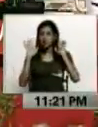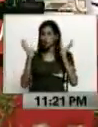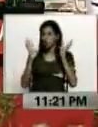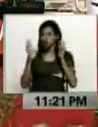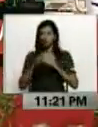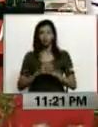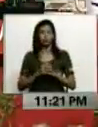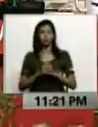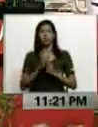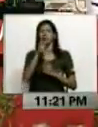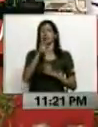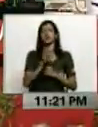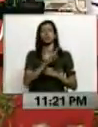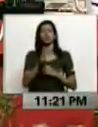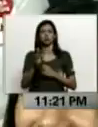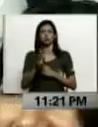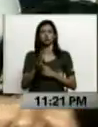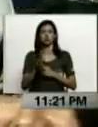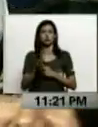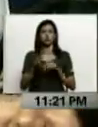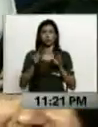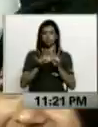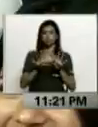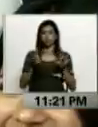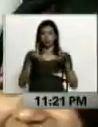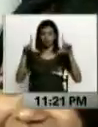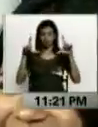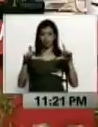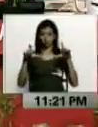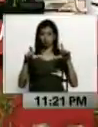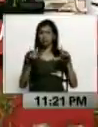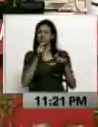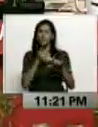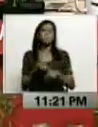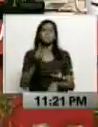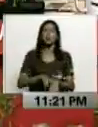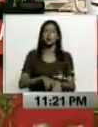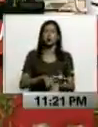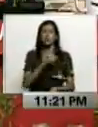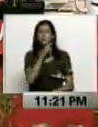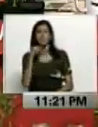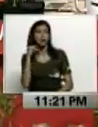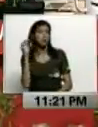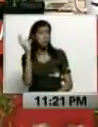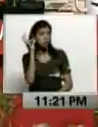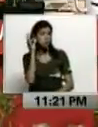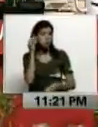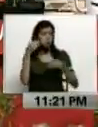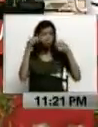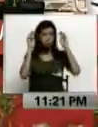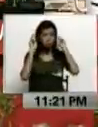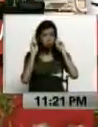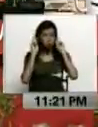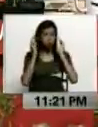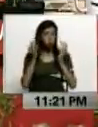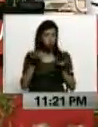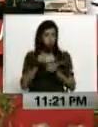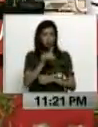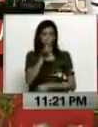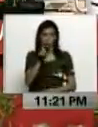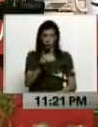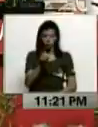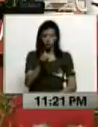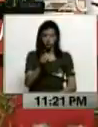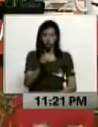violencia es muy elocuente la imagen todo un marketing quién será más malo él o ella no s